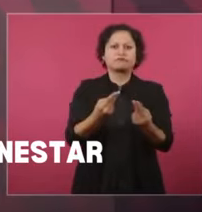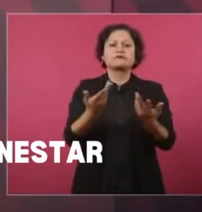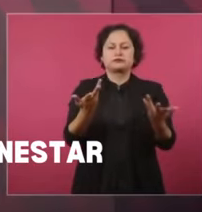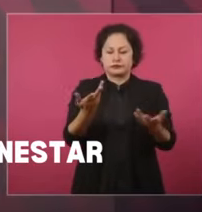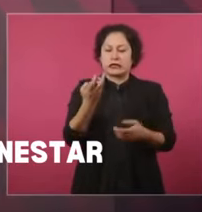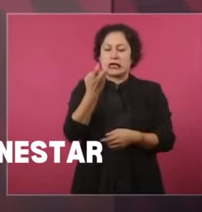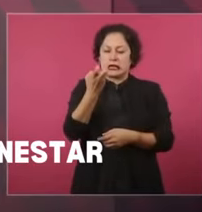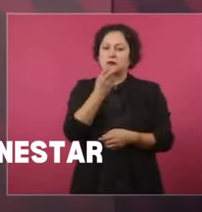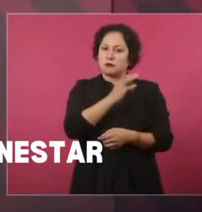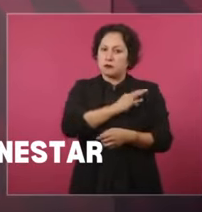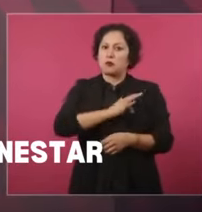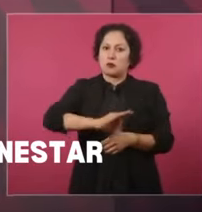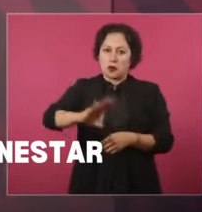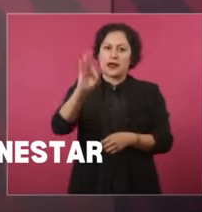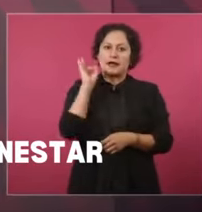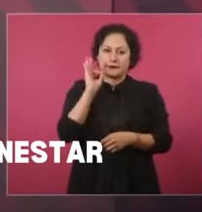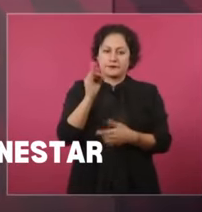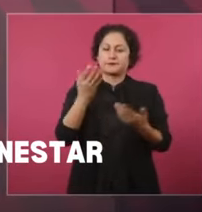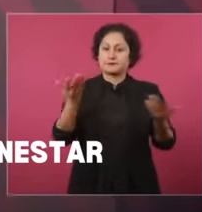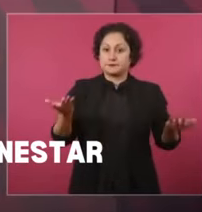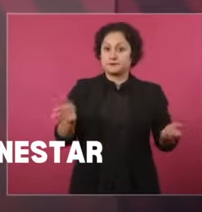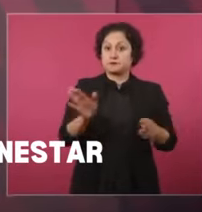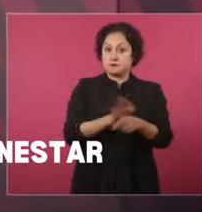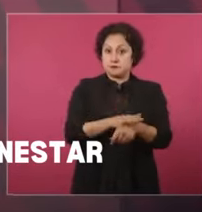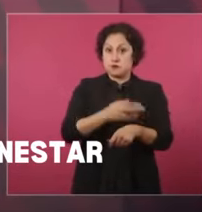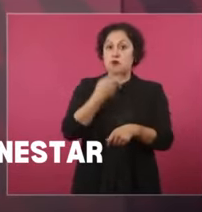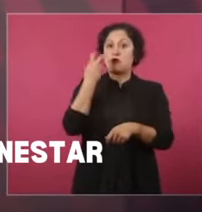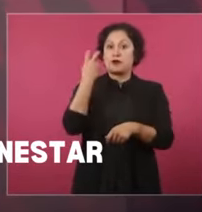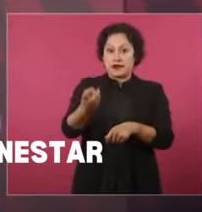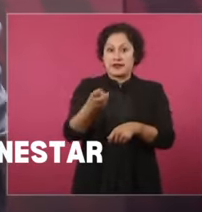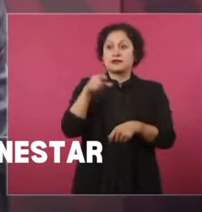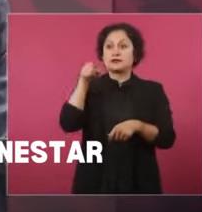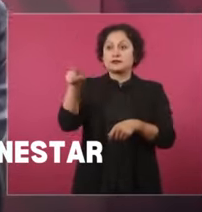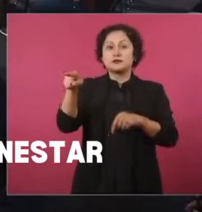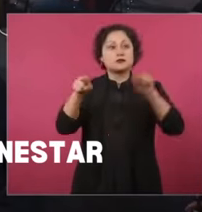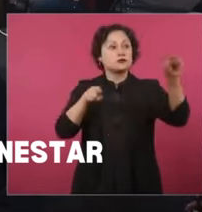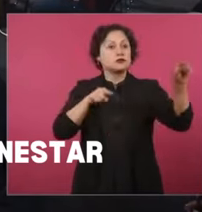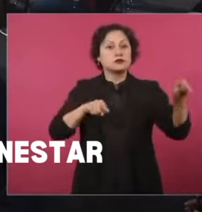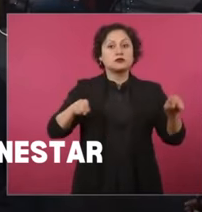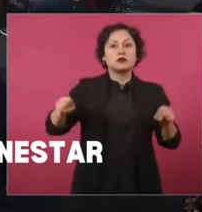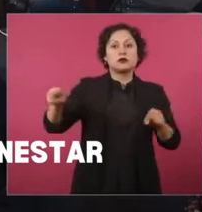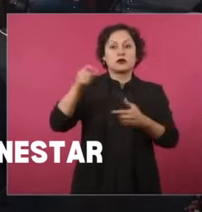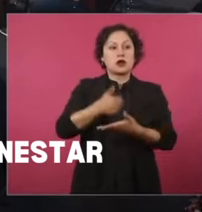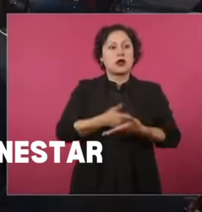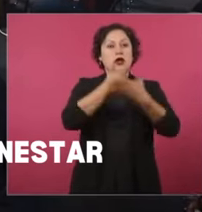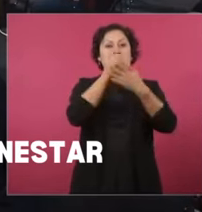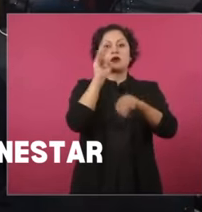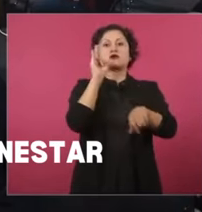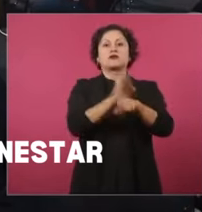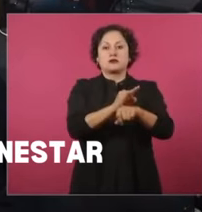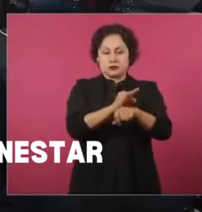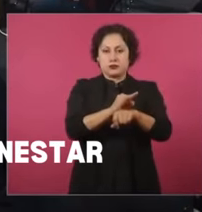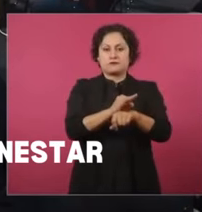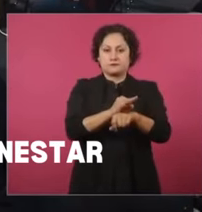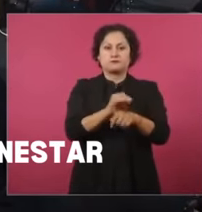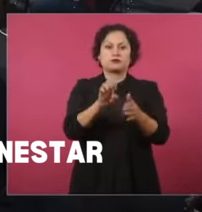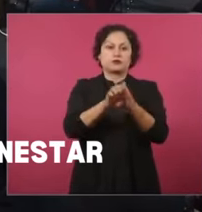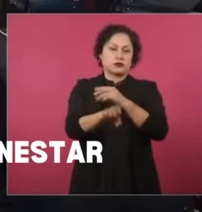ampliando al doble las salas de Hemodiná, al doble,